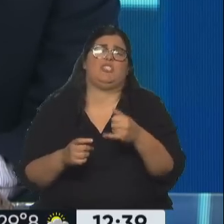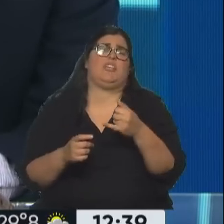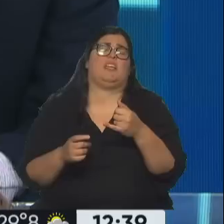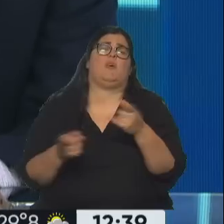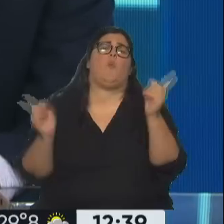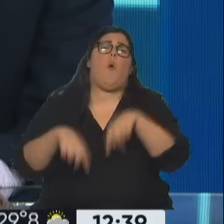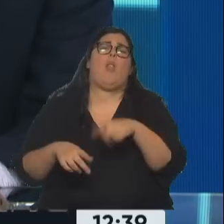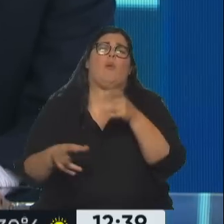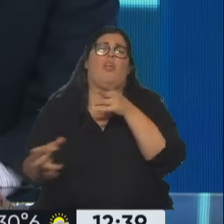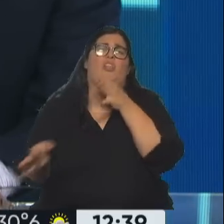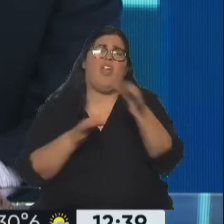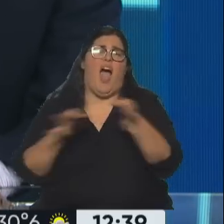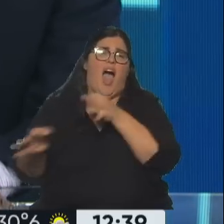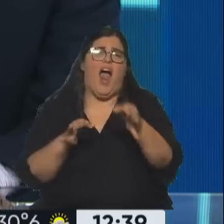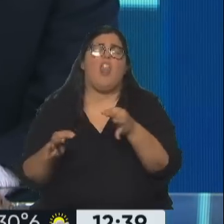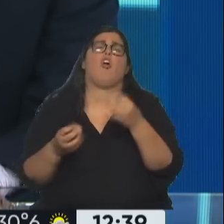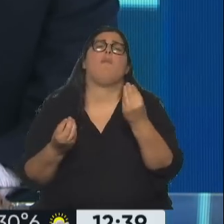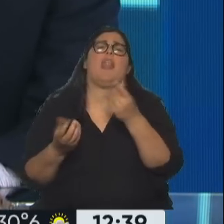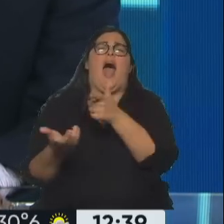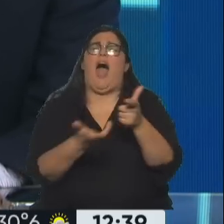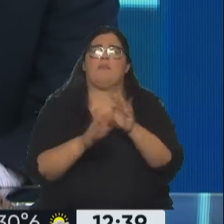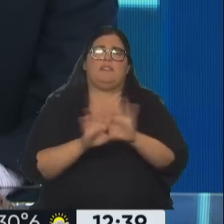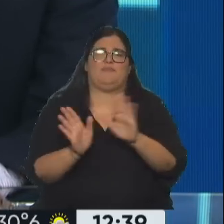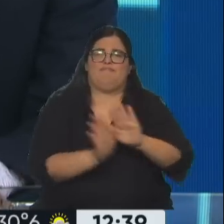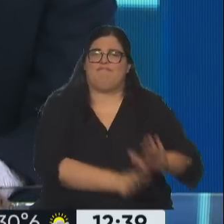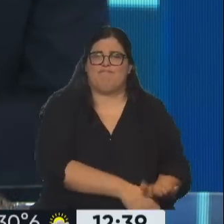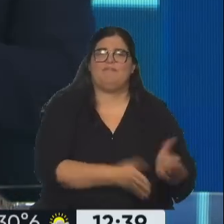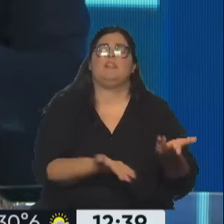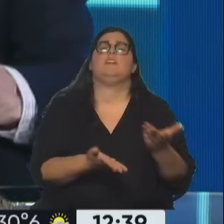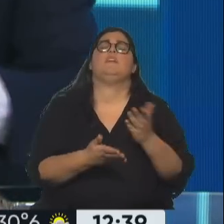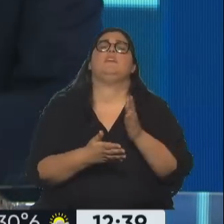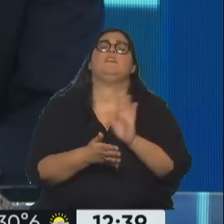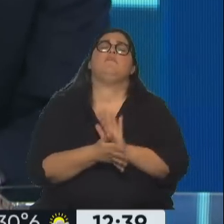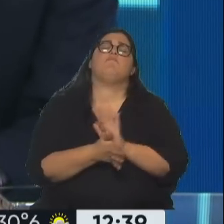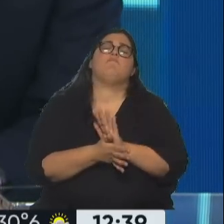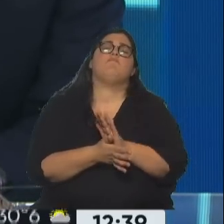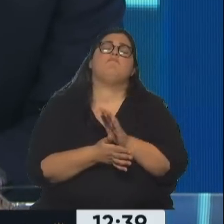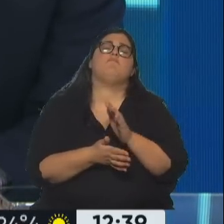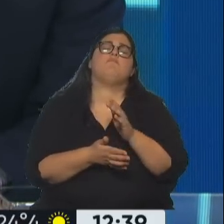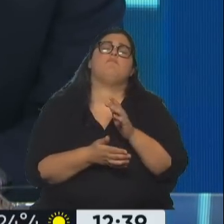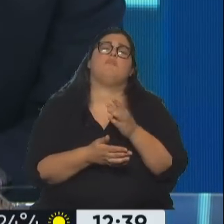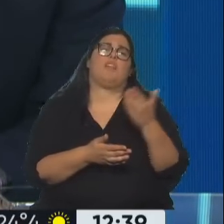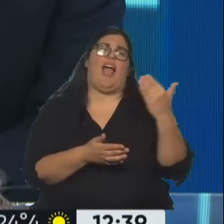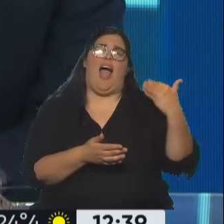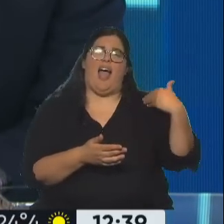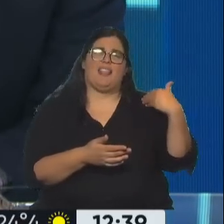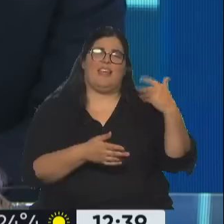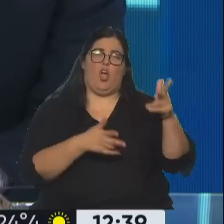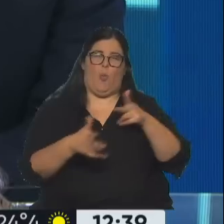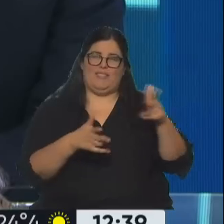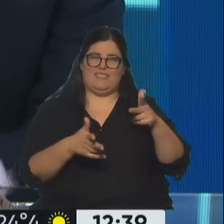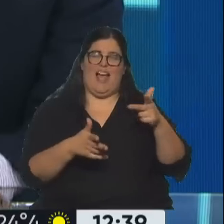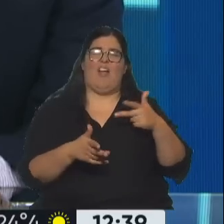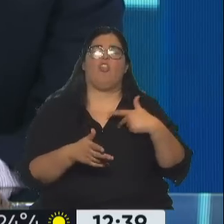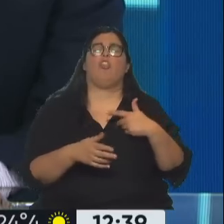del diálogo, al menos para lograr un armisticio. Pero por otra parte, un poco para matizar también la postura de lo que veníamos conversando recién,